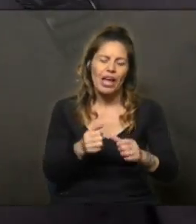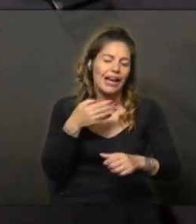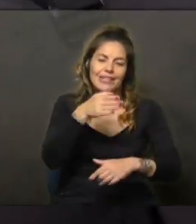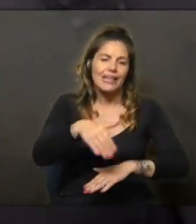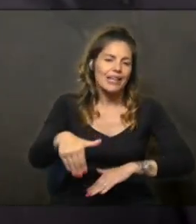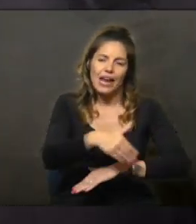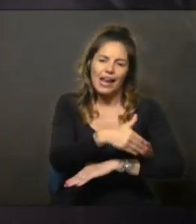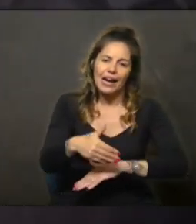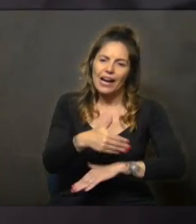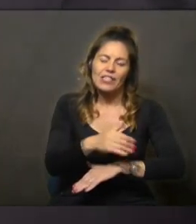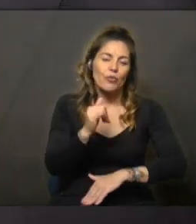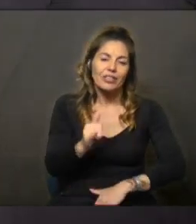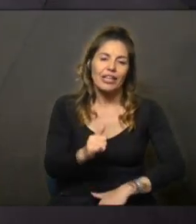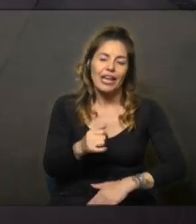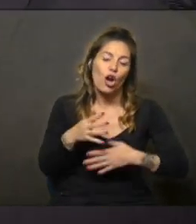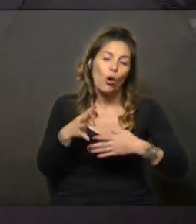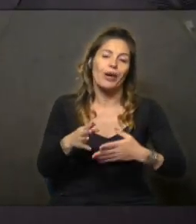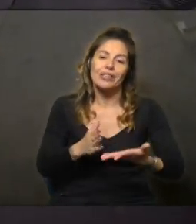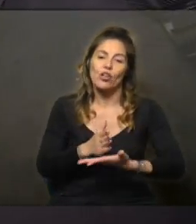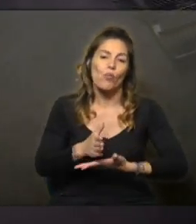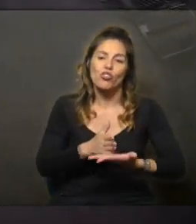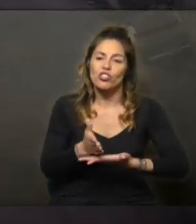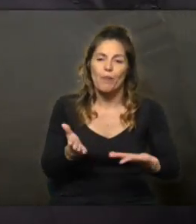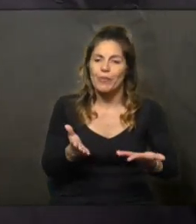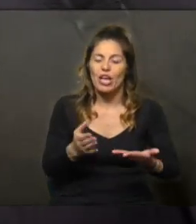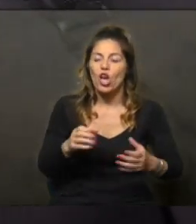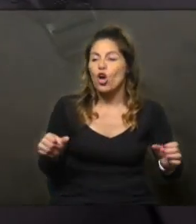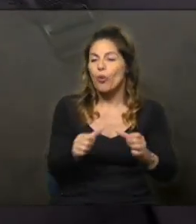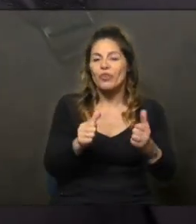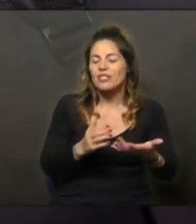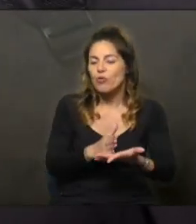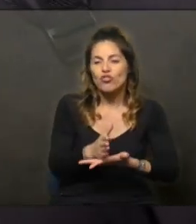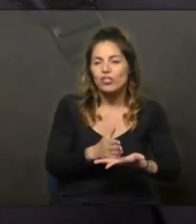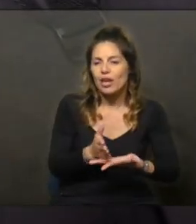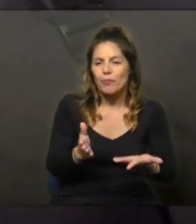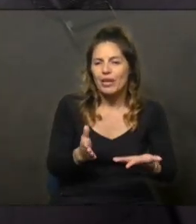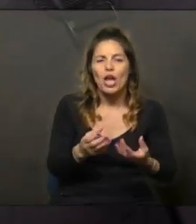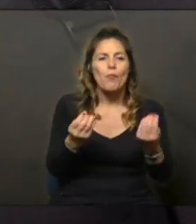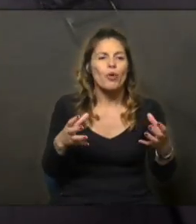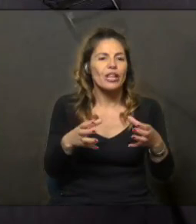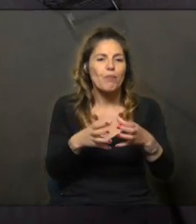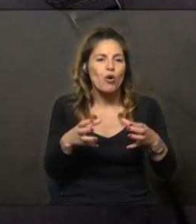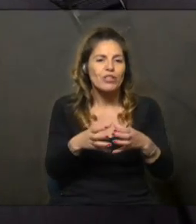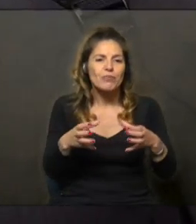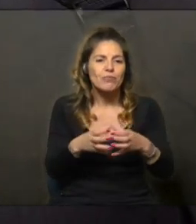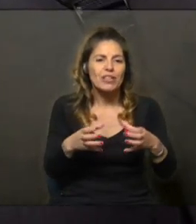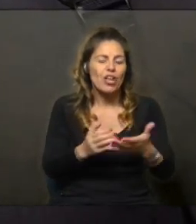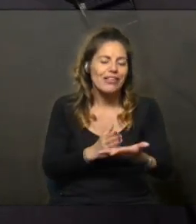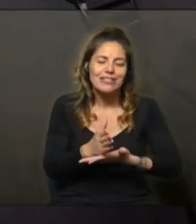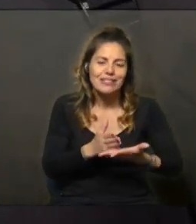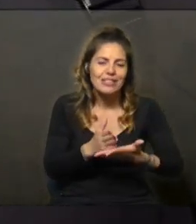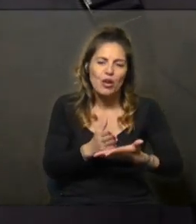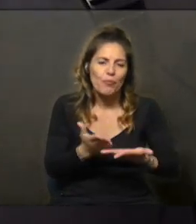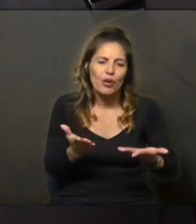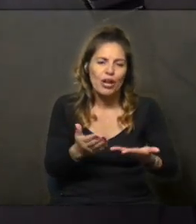a la calle vamos a tener que combatir como siempre como lo hicimos siempre porque el movimiento fue el que siempre